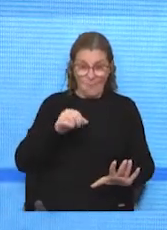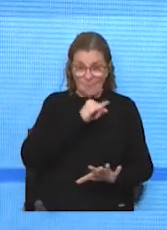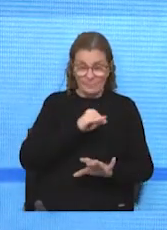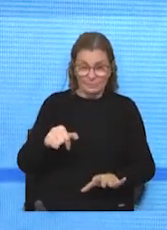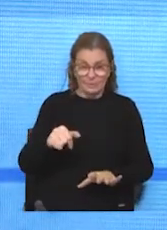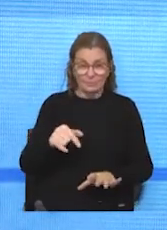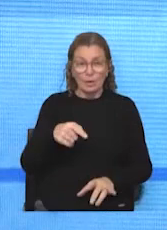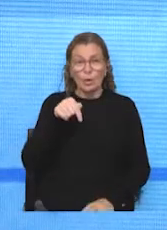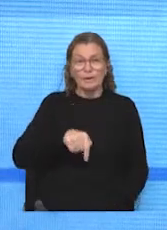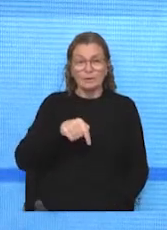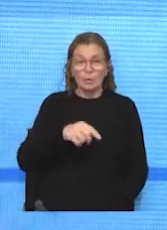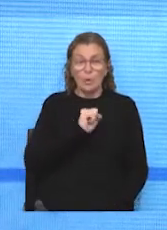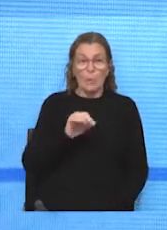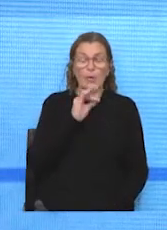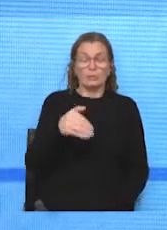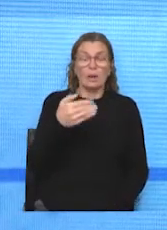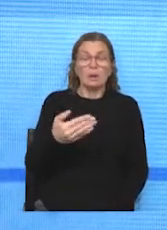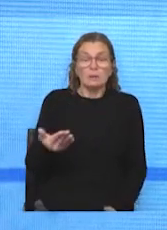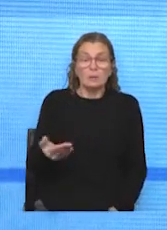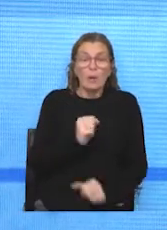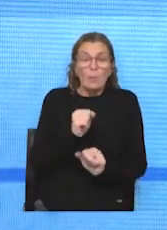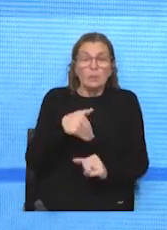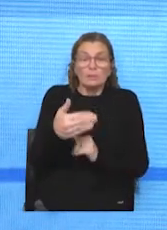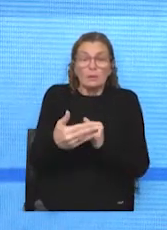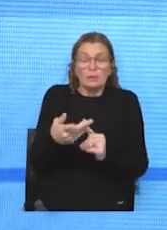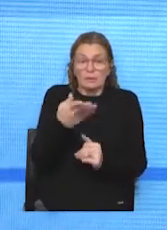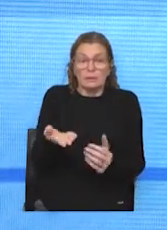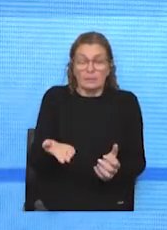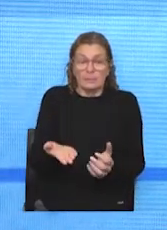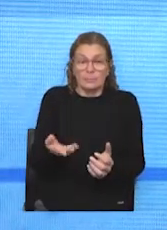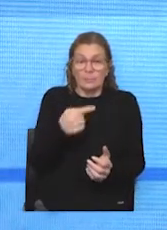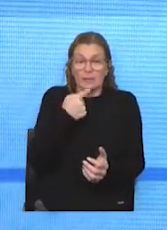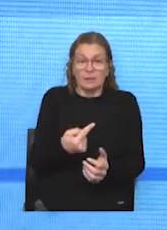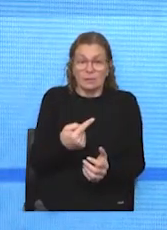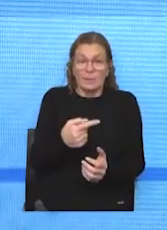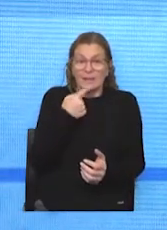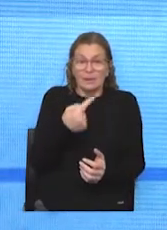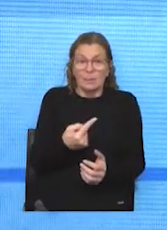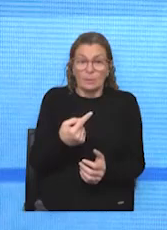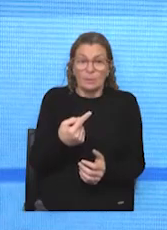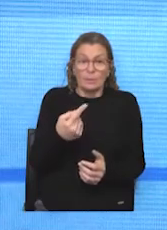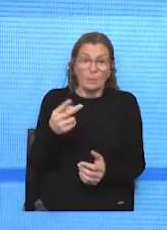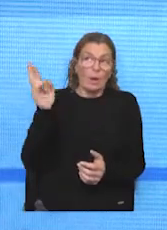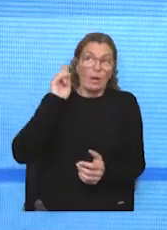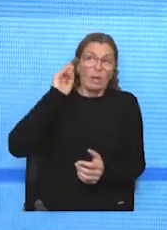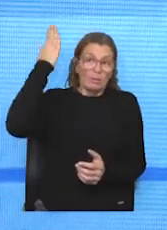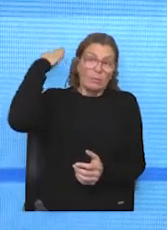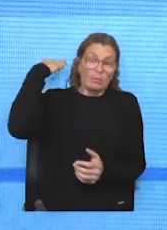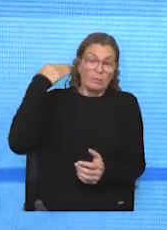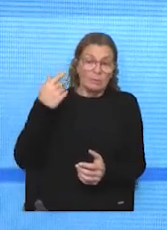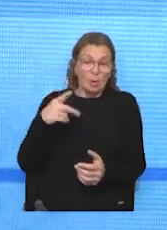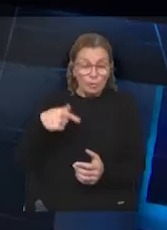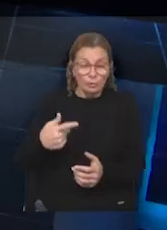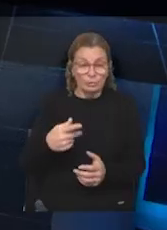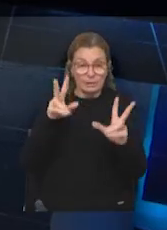con con este porque no puedo seguir no puedo seguir diciendo lo que tengo para decir si estoy con el ruido atrás con est otro